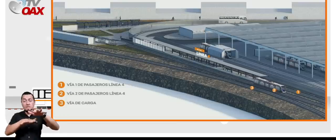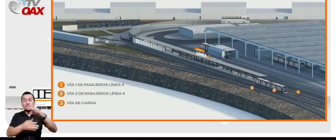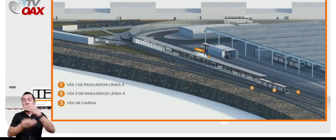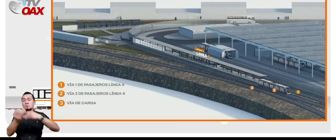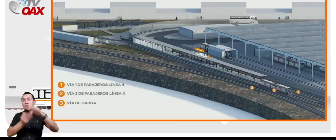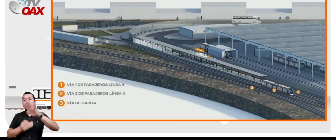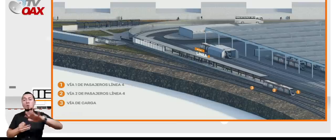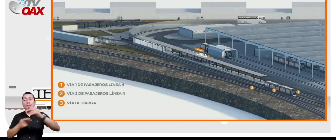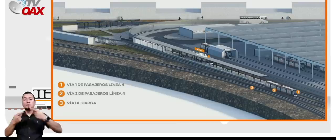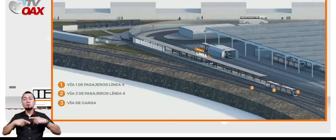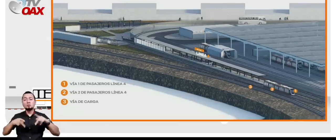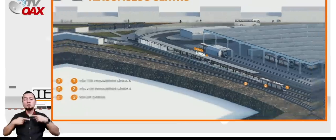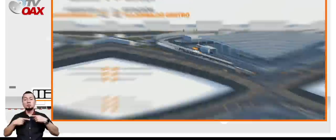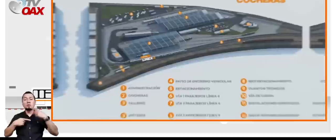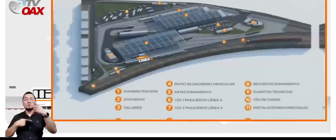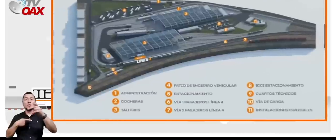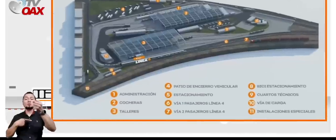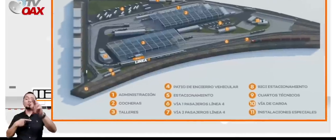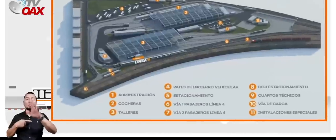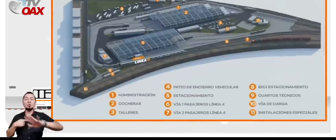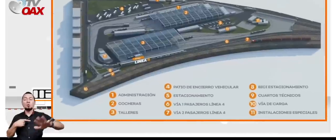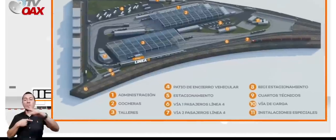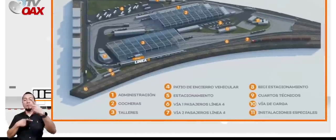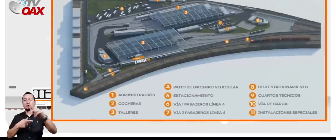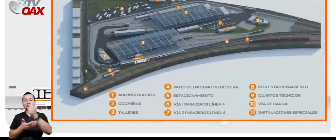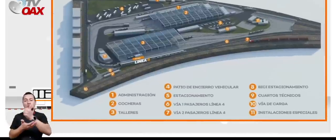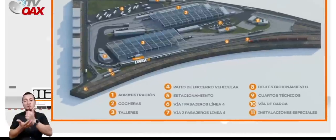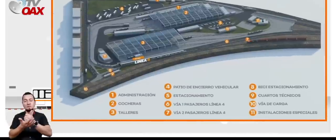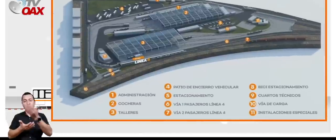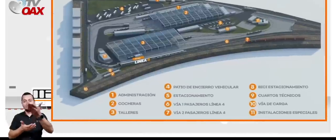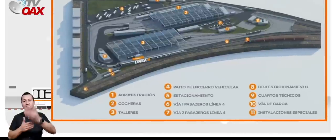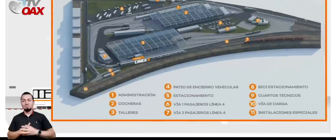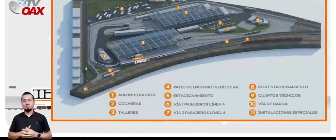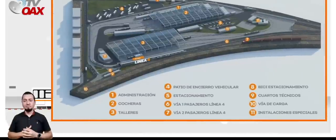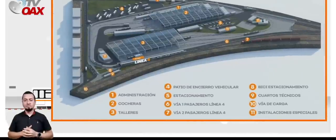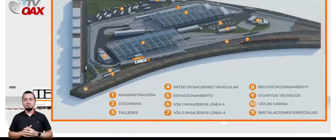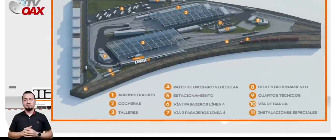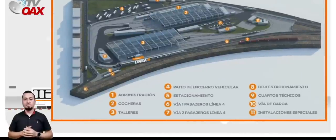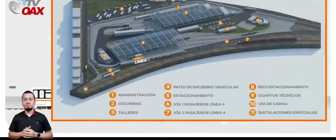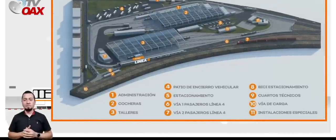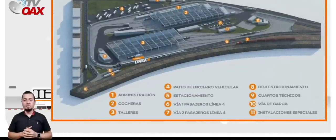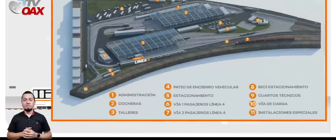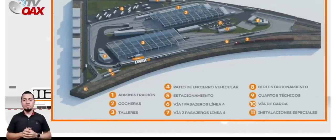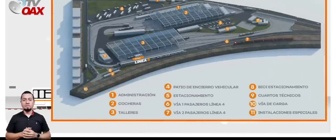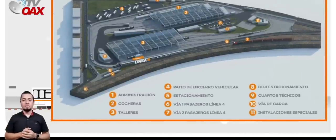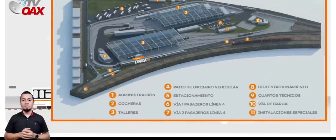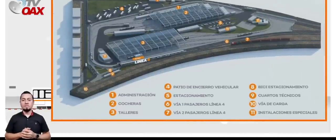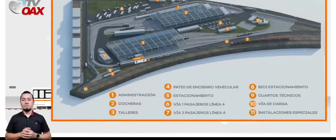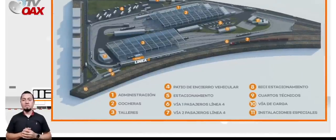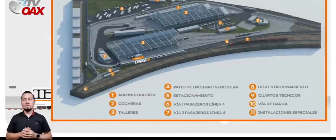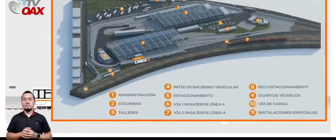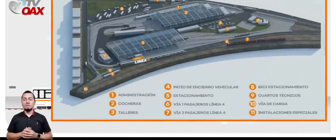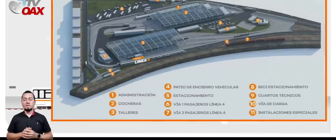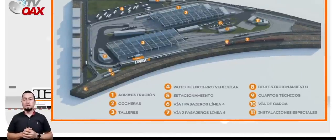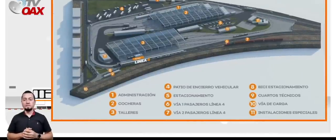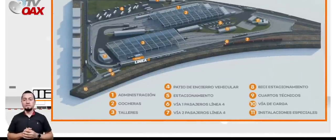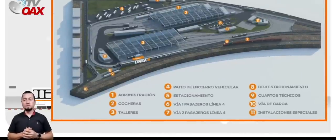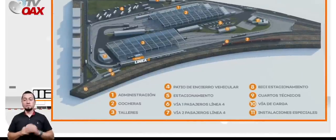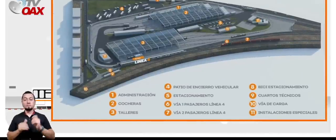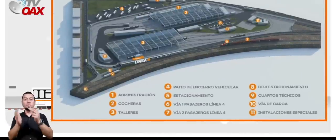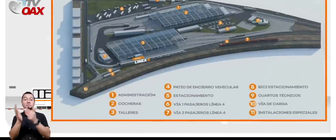de construir la línea 4. Tenemos que empezar ya para